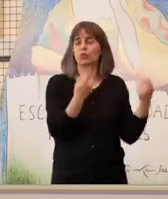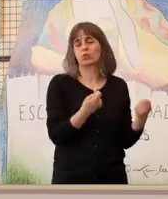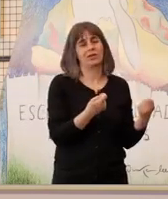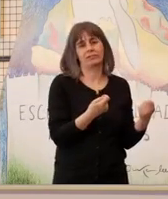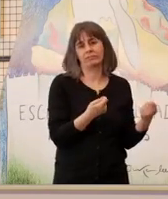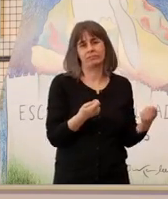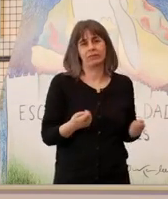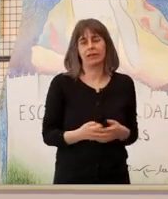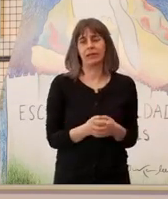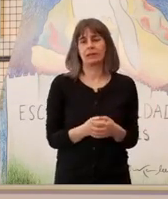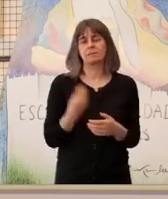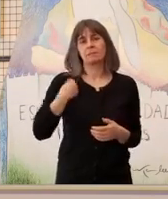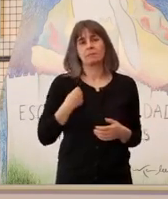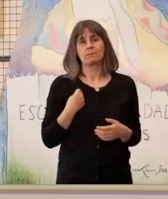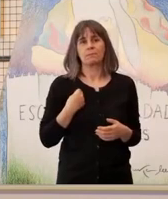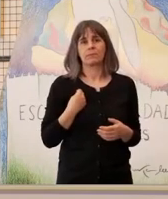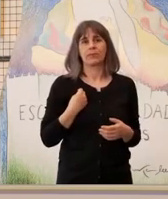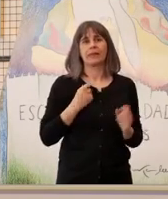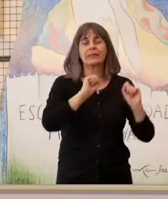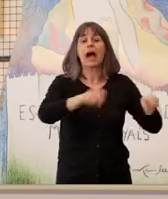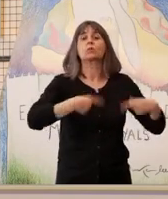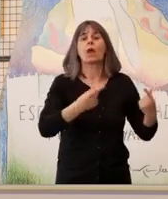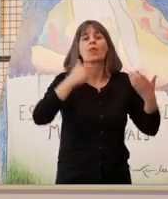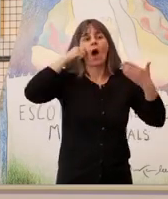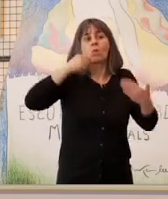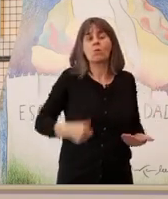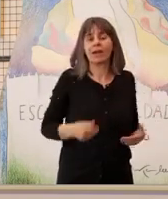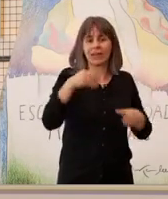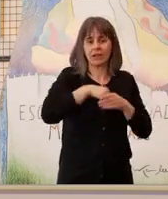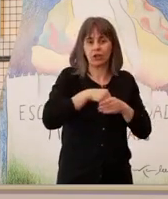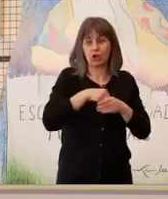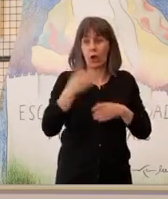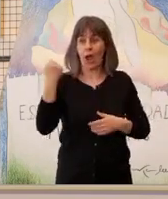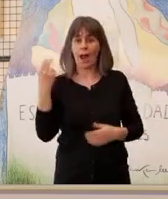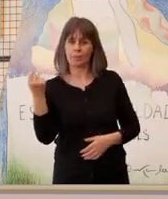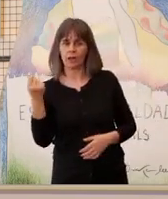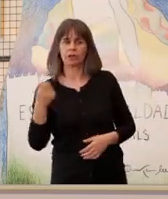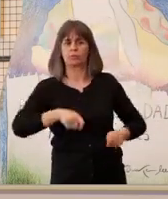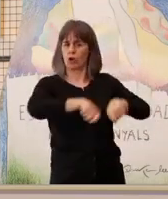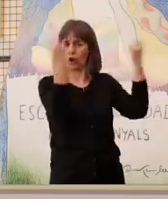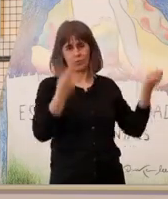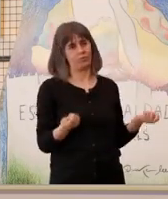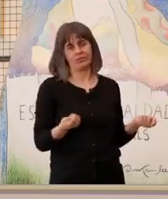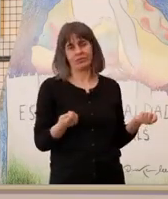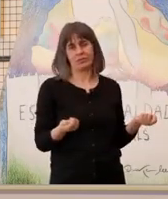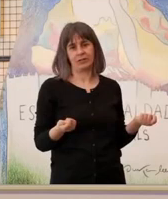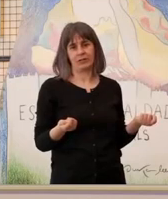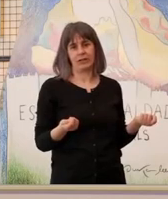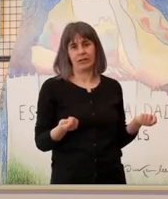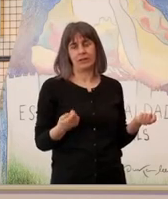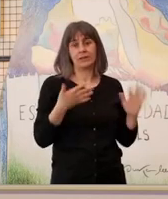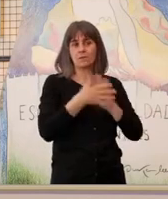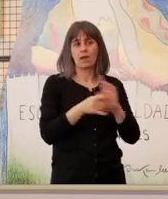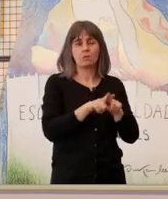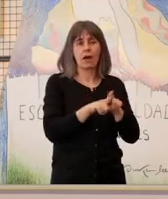que ha ver más llama la naturaleza humana interior que es todo la acumulación de